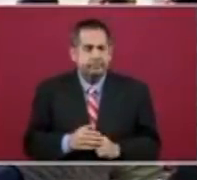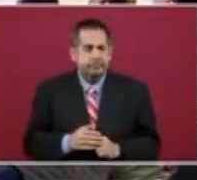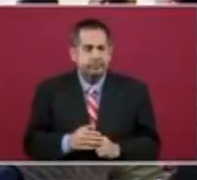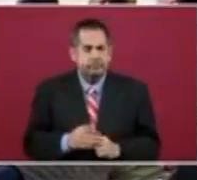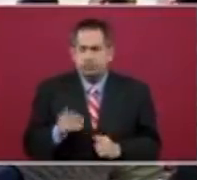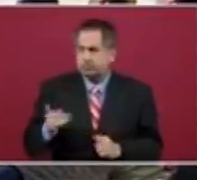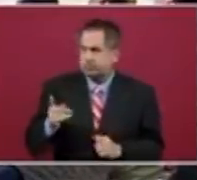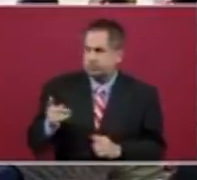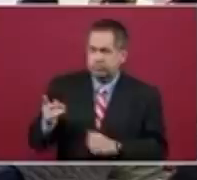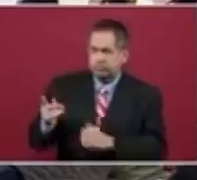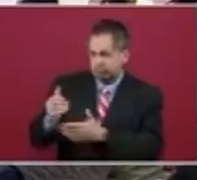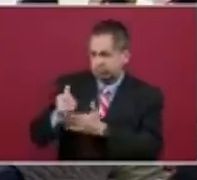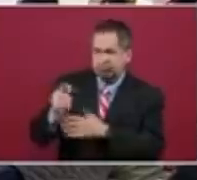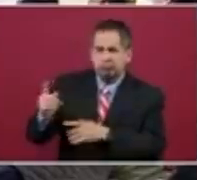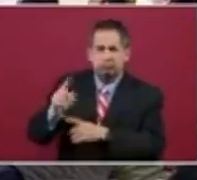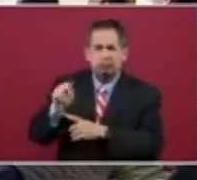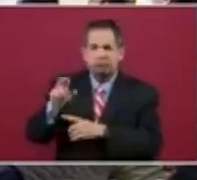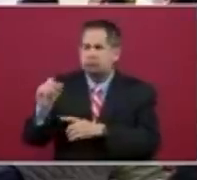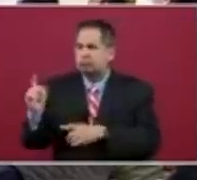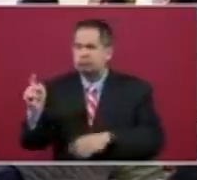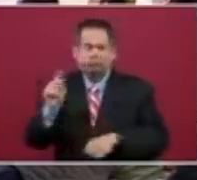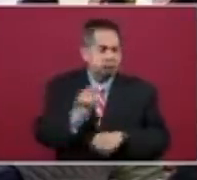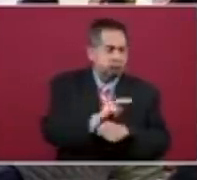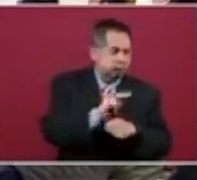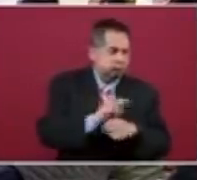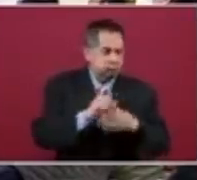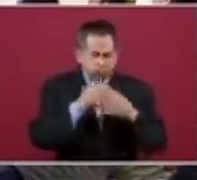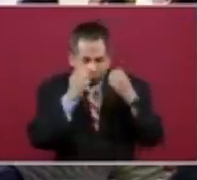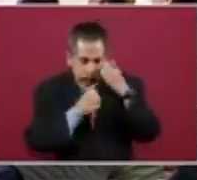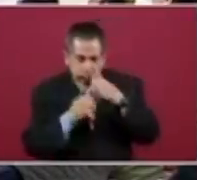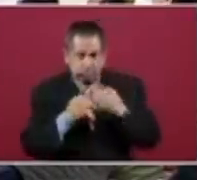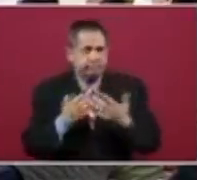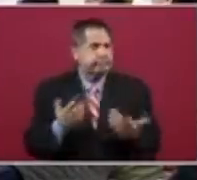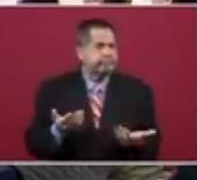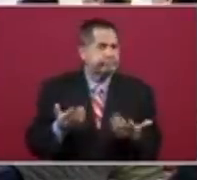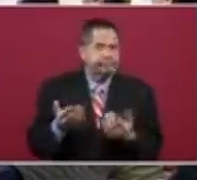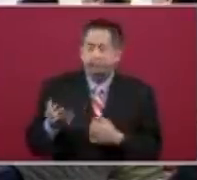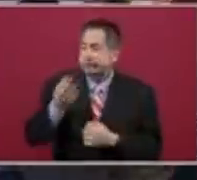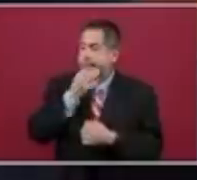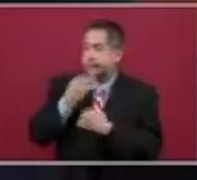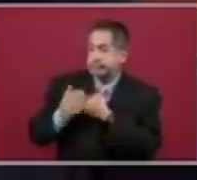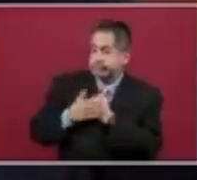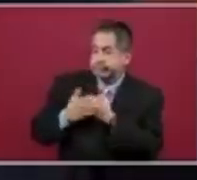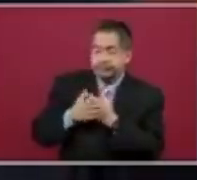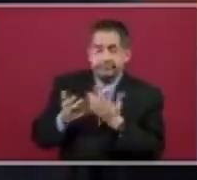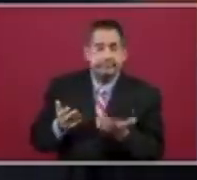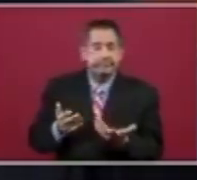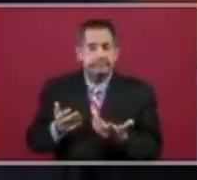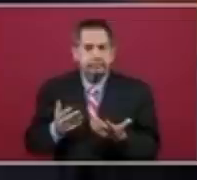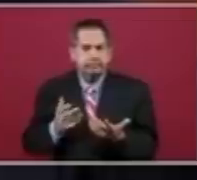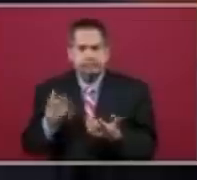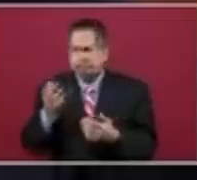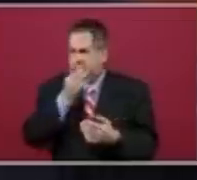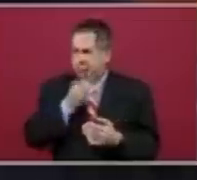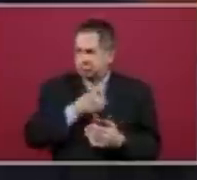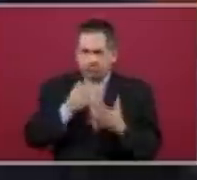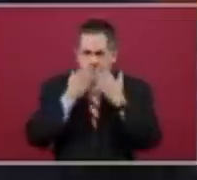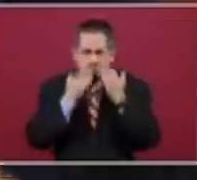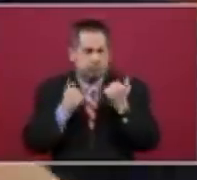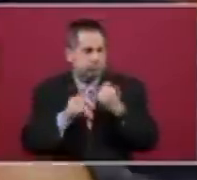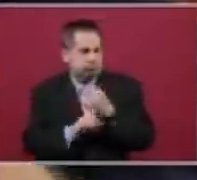este arbitraje? Porque nos dicen que no hay problema, que